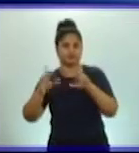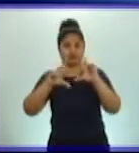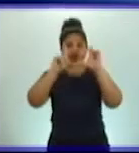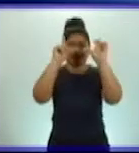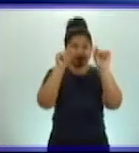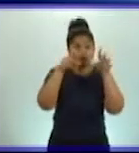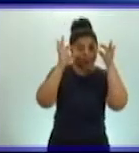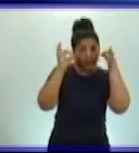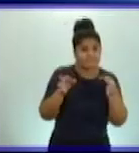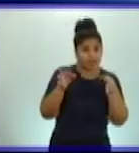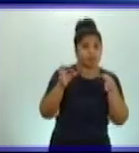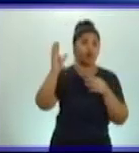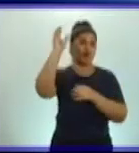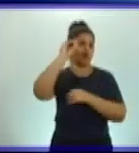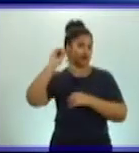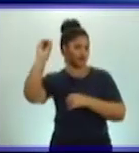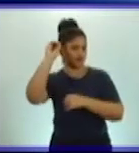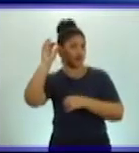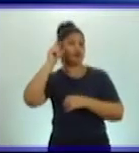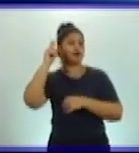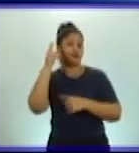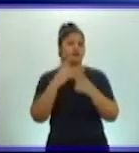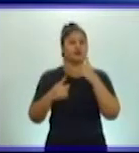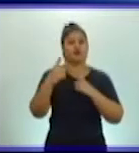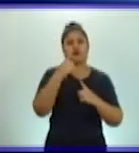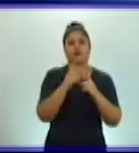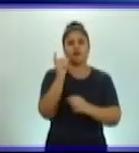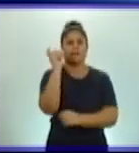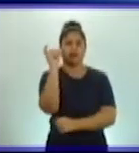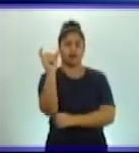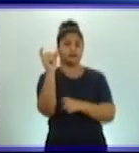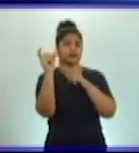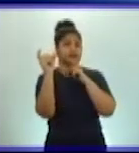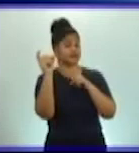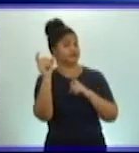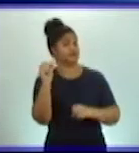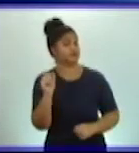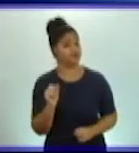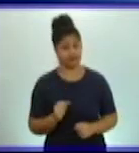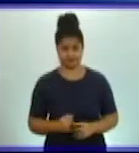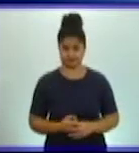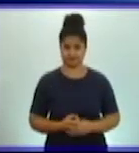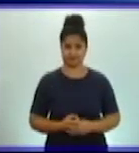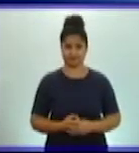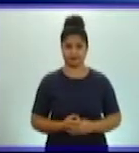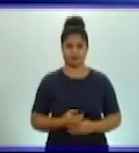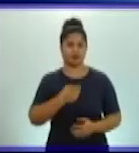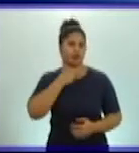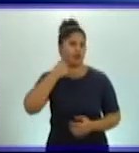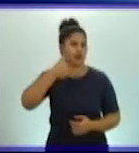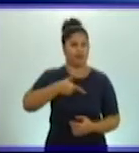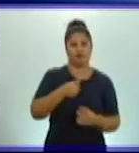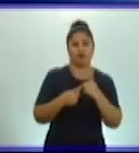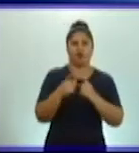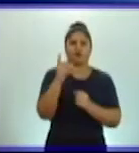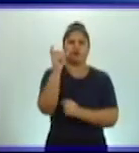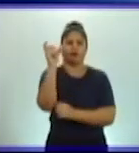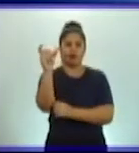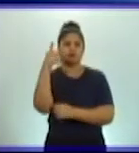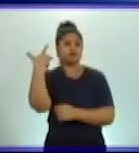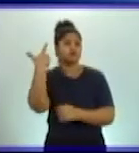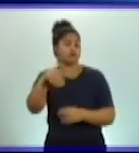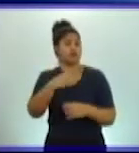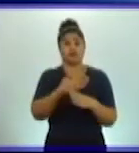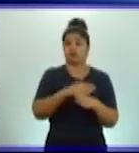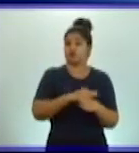a encontrar con palabras que son de dificultad. No estamos hablando ahora de las famosas palabras clave que a veces mencionan los maestros. Estoy yendo a esas que el